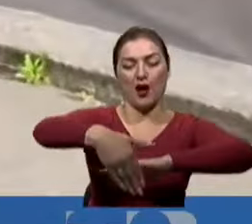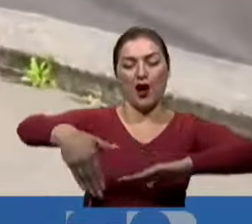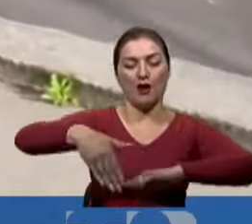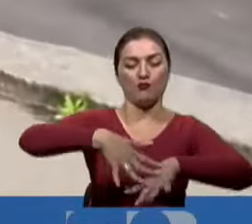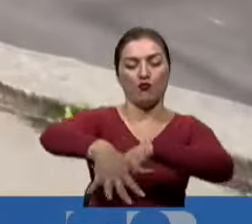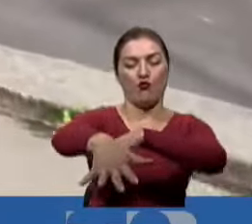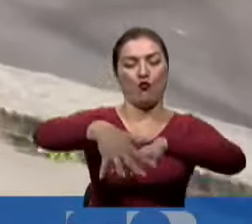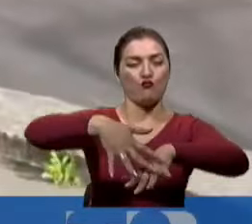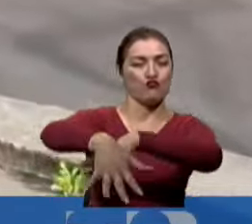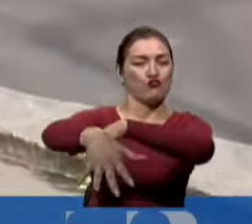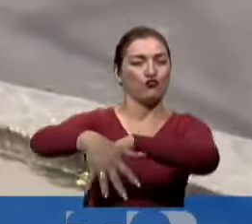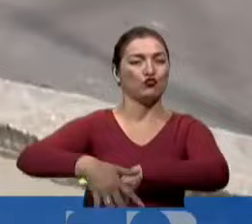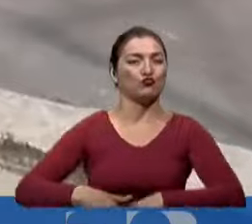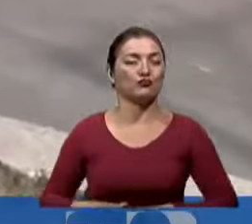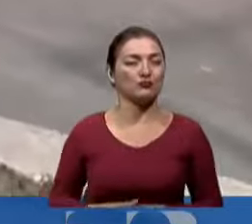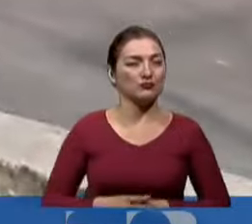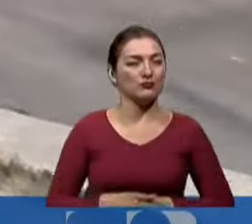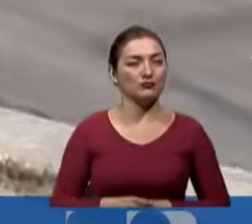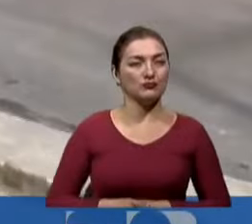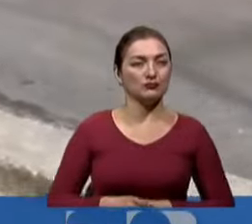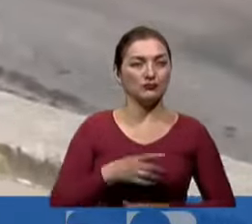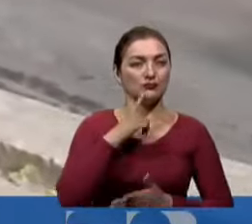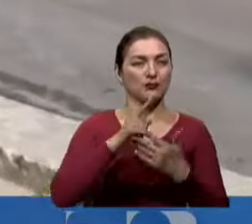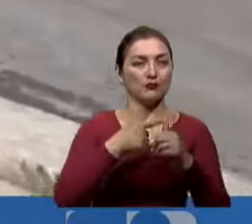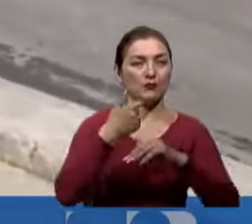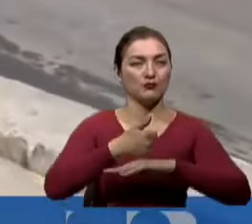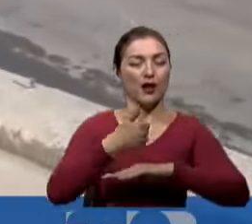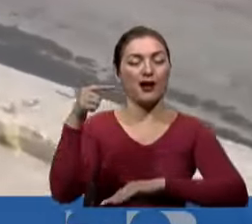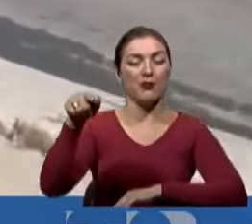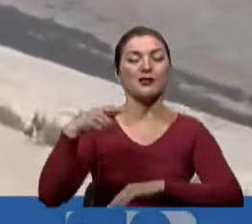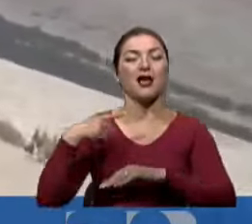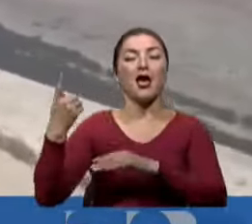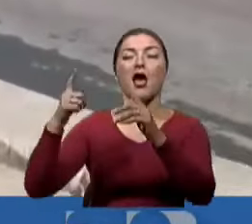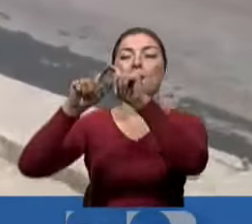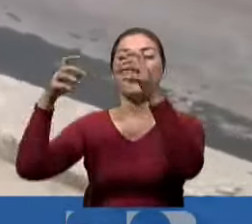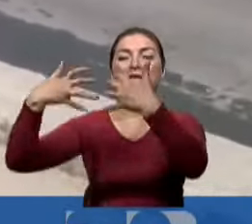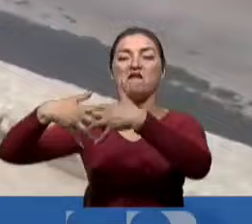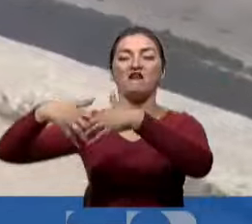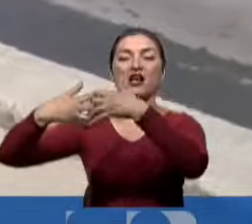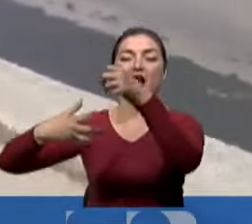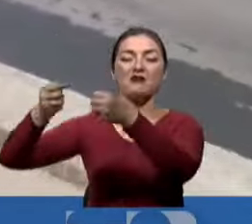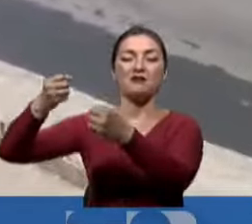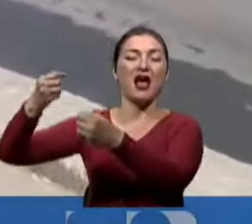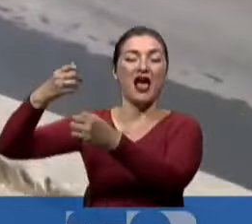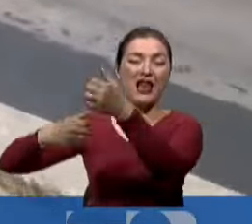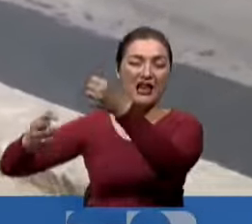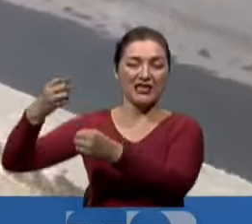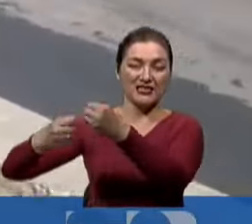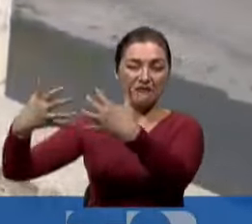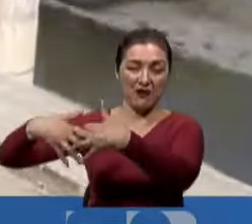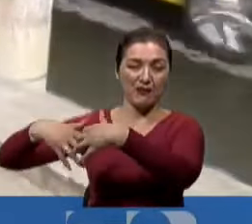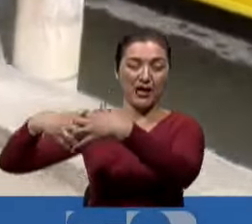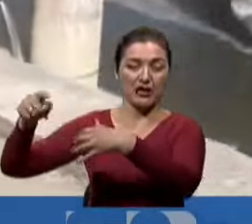más transitada del sector. Así es. Esa es la principal de que comunica desde la posterizadora a la autopista General Rumiñahui.